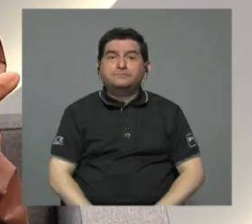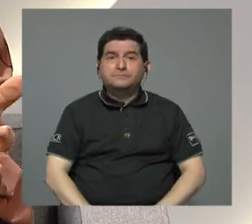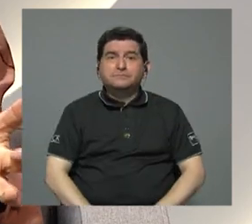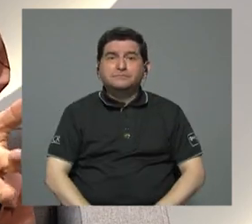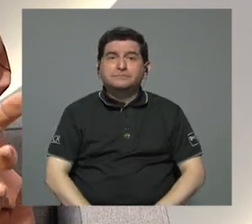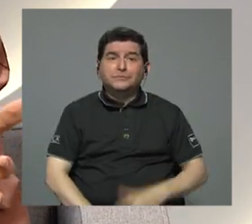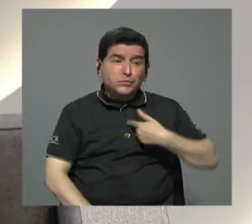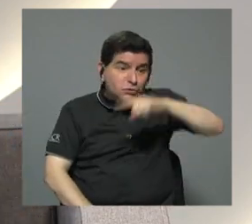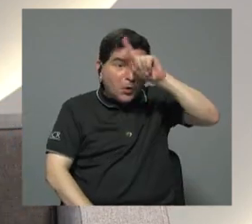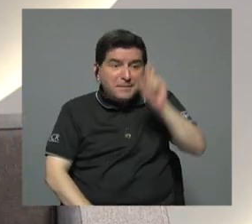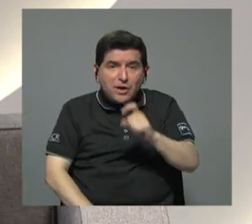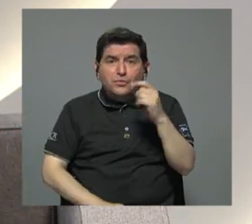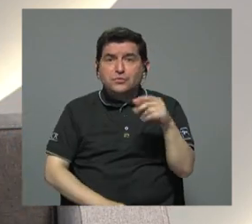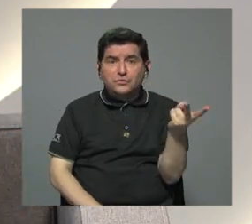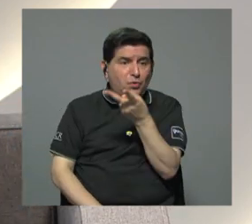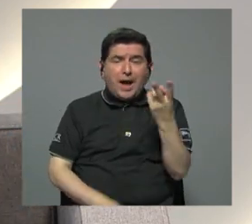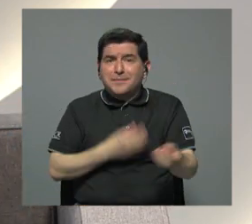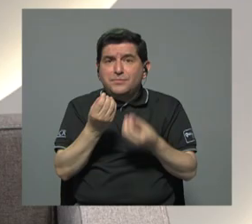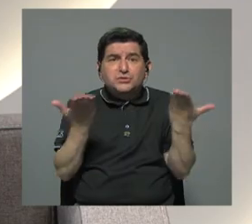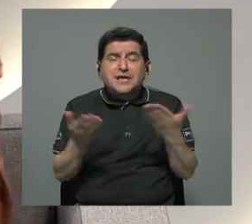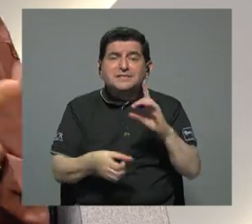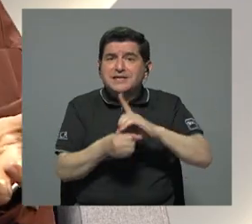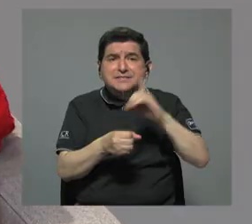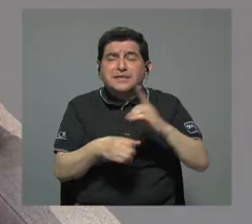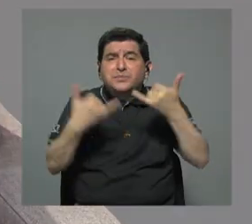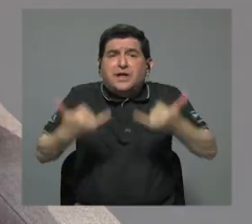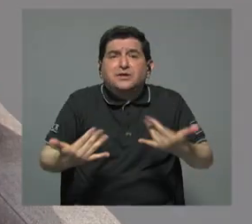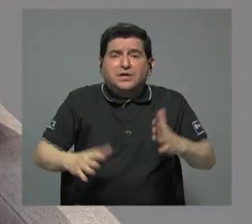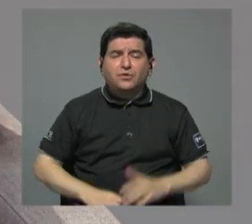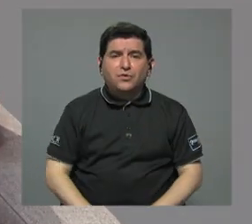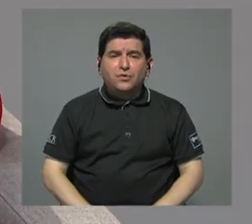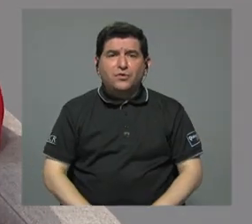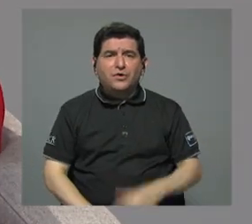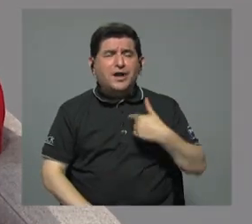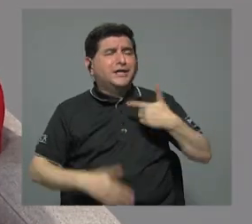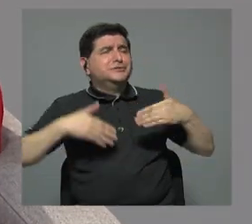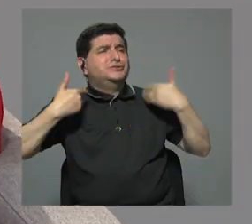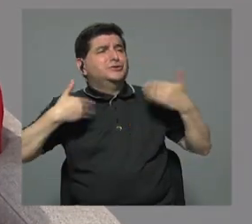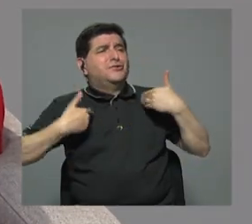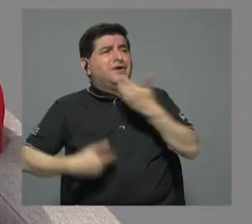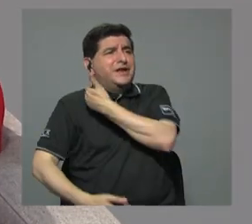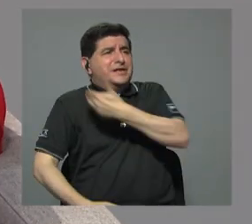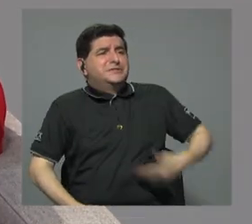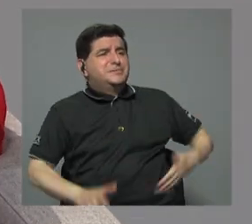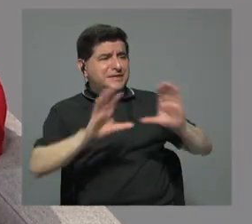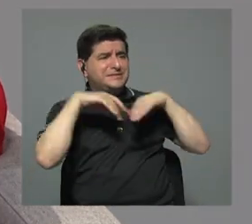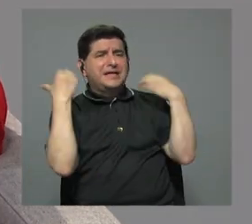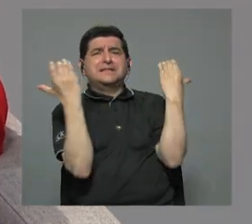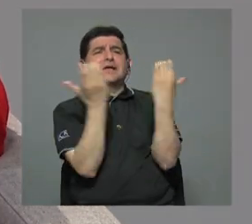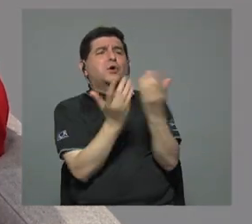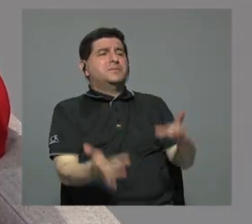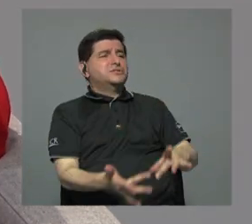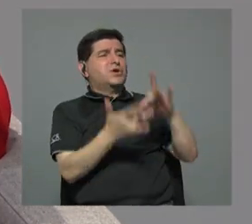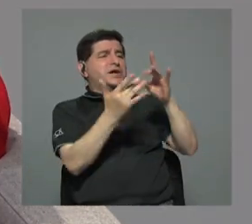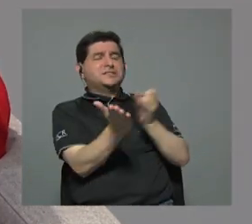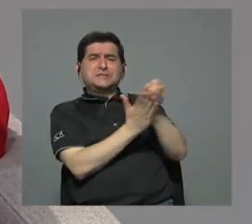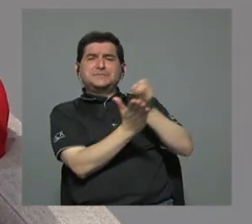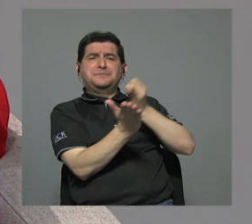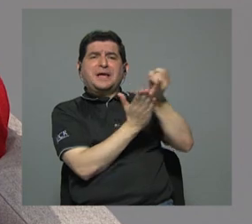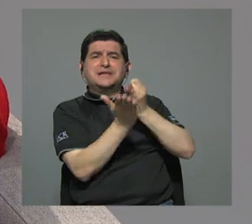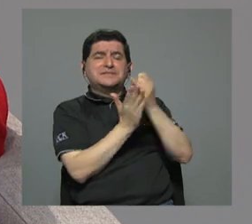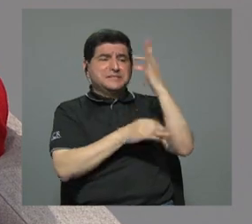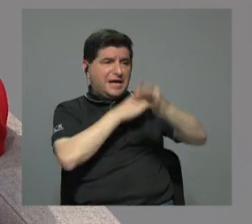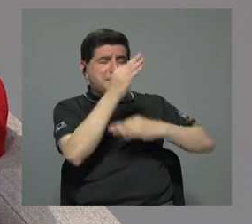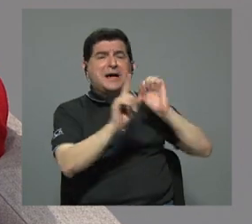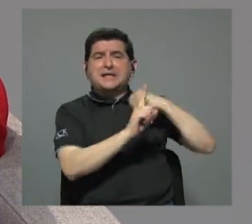preguntó qué harían ustedes si hubieran sido los diputados en este momento sería que siendo presidente de la comisión especial investigadora de ese